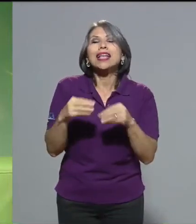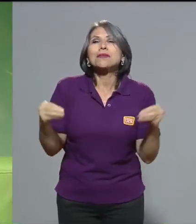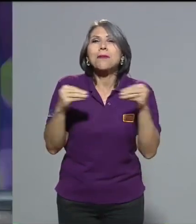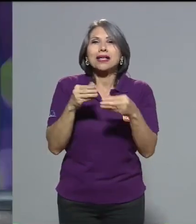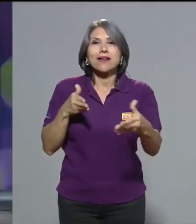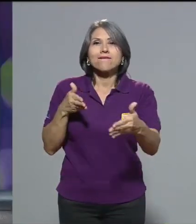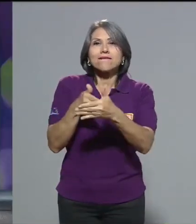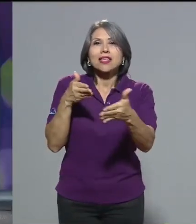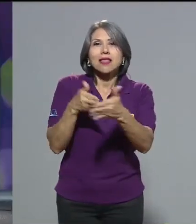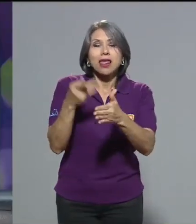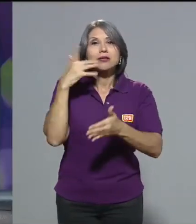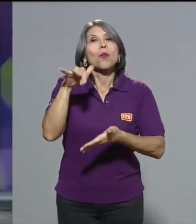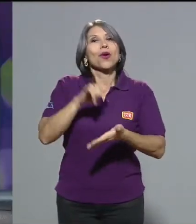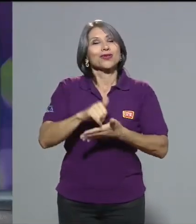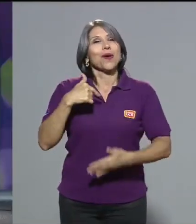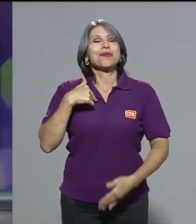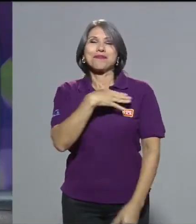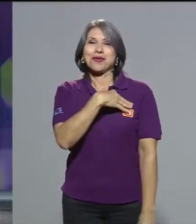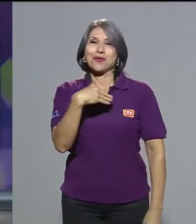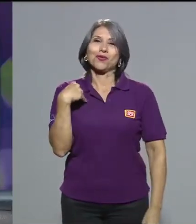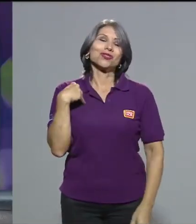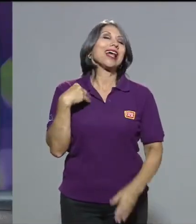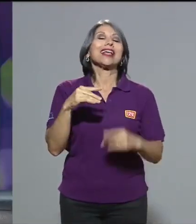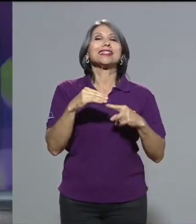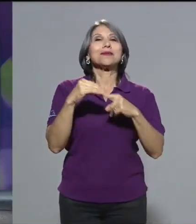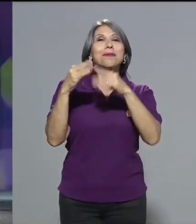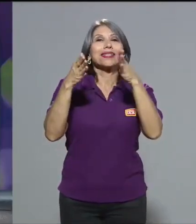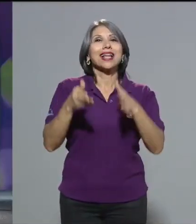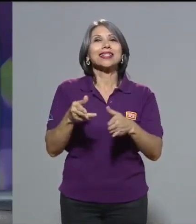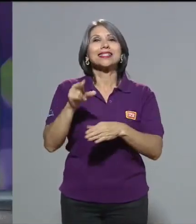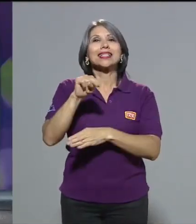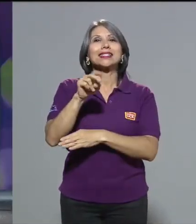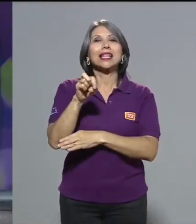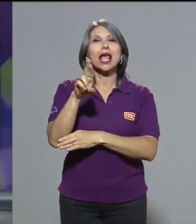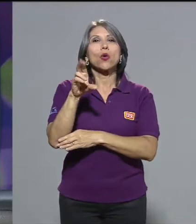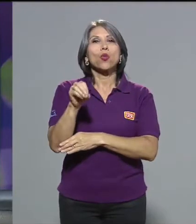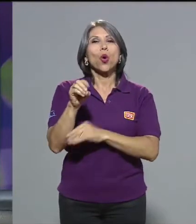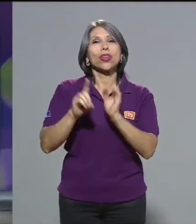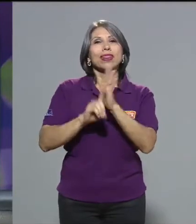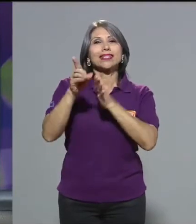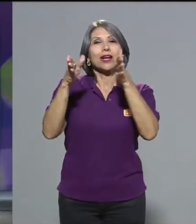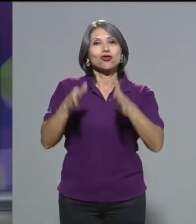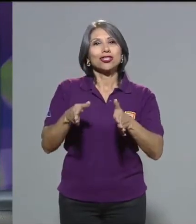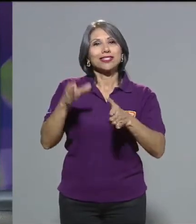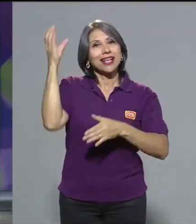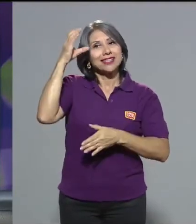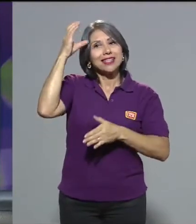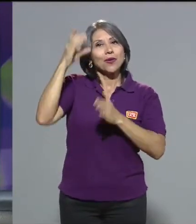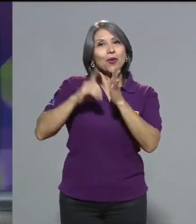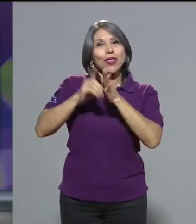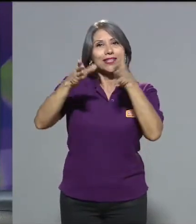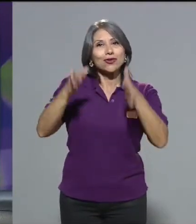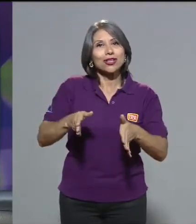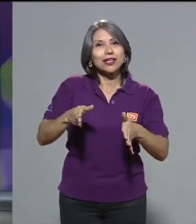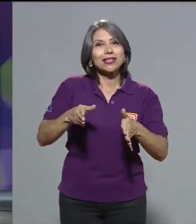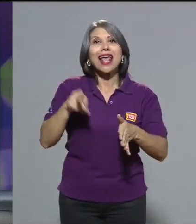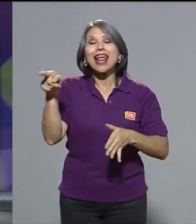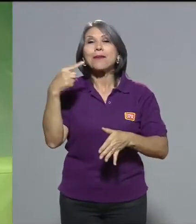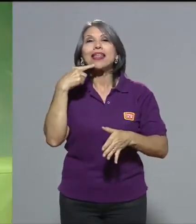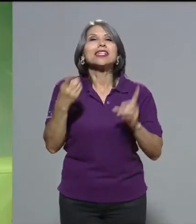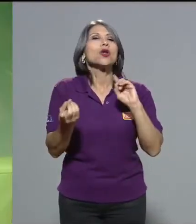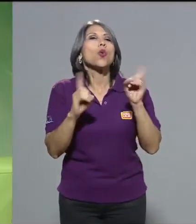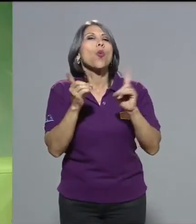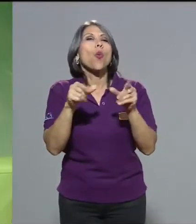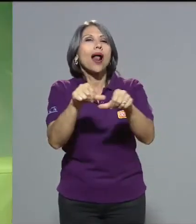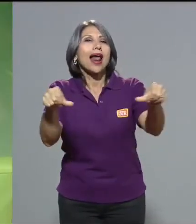¿verdad? Porque le pueden decir en qué área está más afectada, si en el área de comunicación, si en el área sensorial, etc. Claro, para